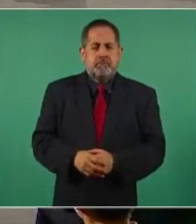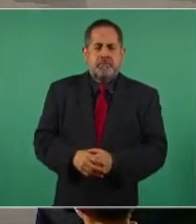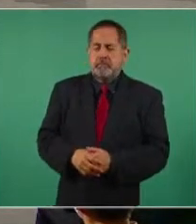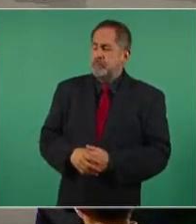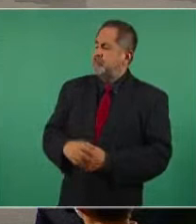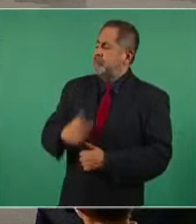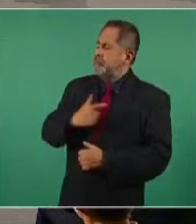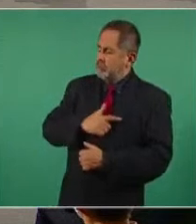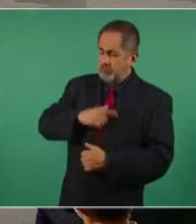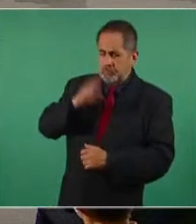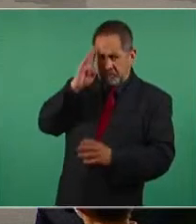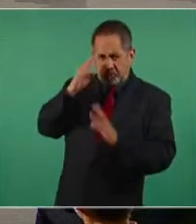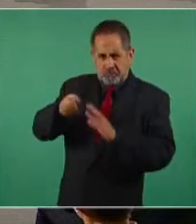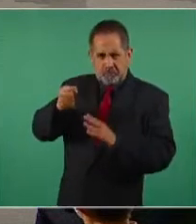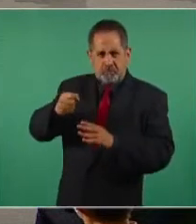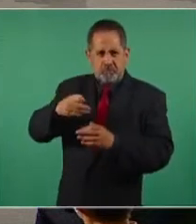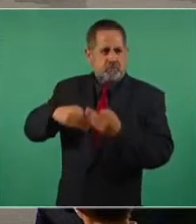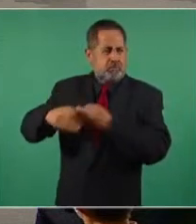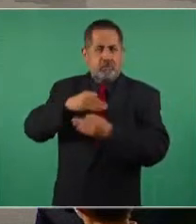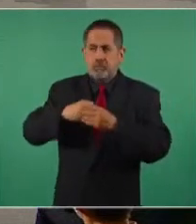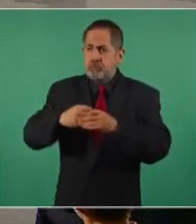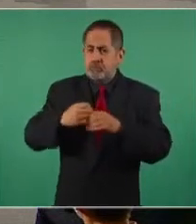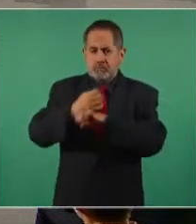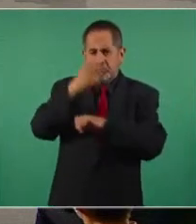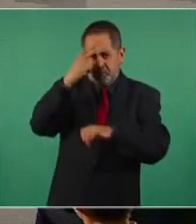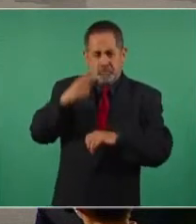desde estas tierras mexiquenses